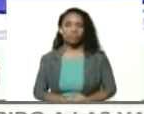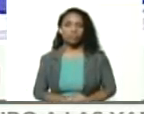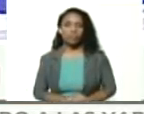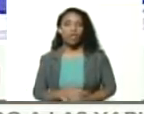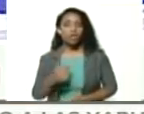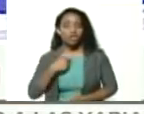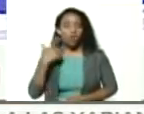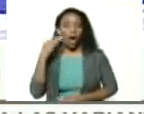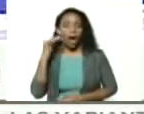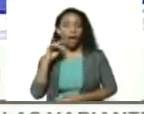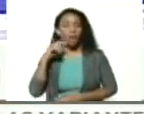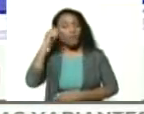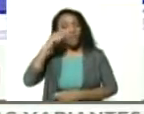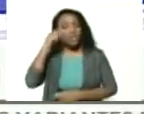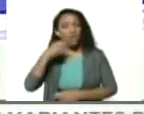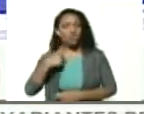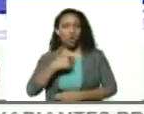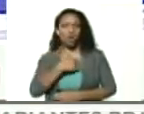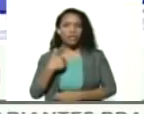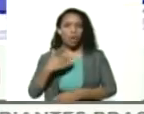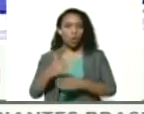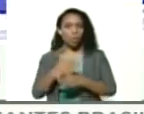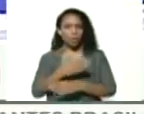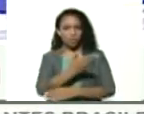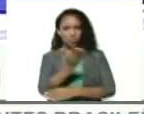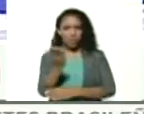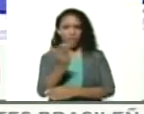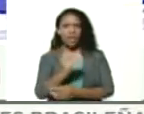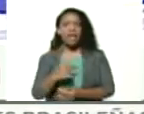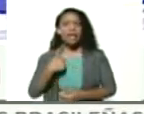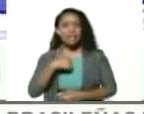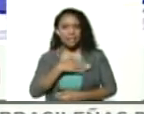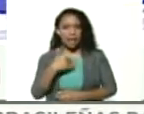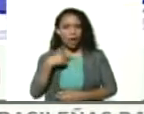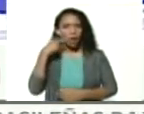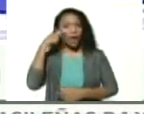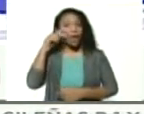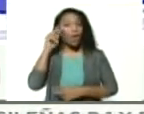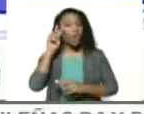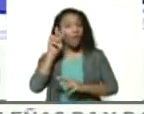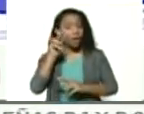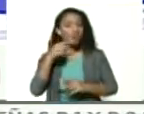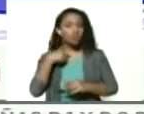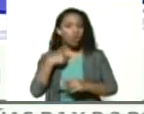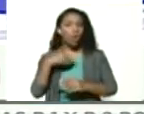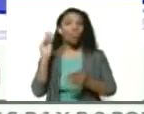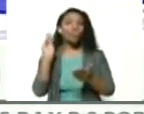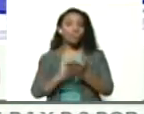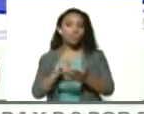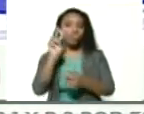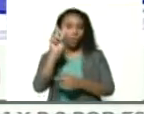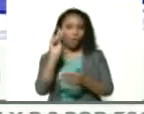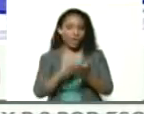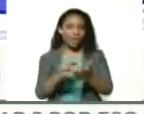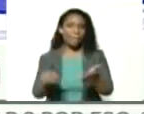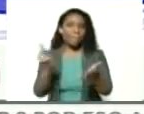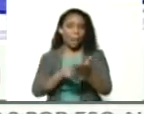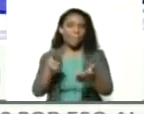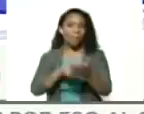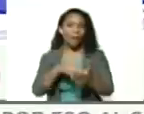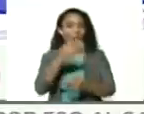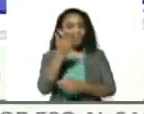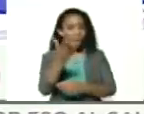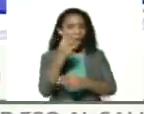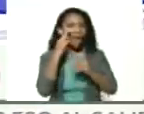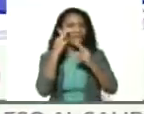Yo tengo un video que yo quiero compartir con ustedes. Quiero que lo vean bien. Lo voy a pasar 2 veces. Para que